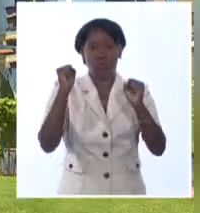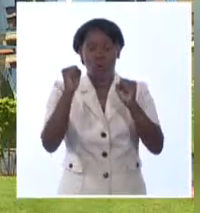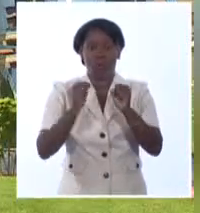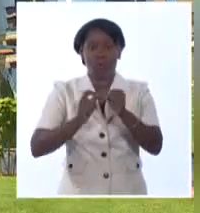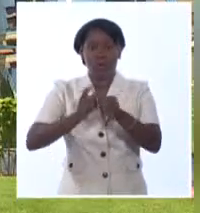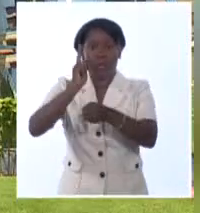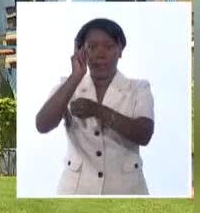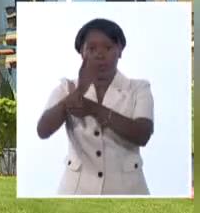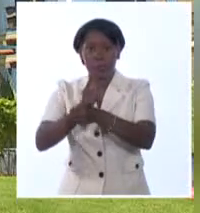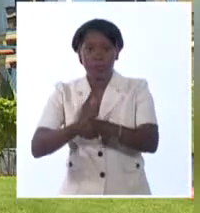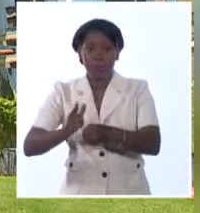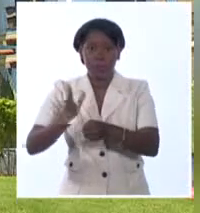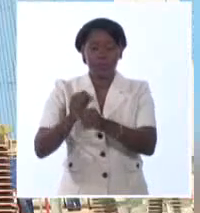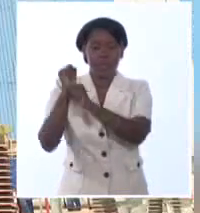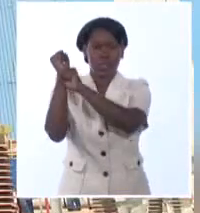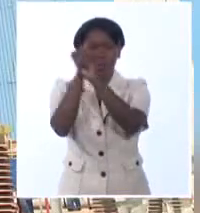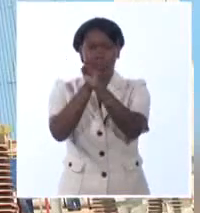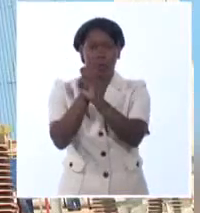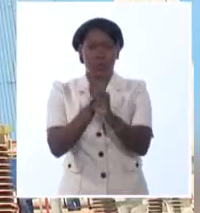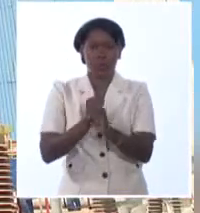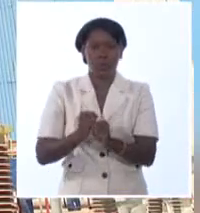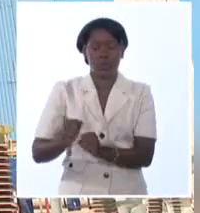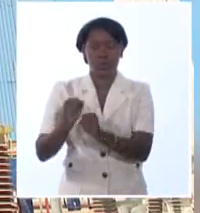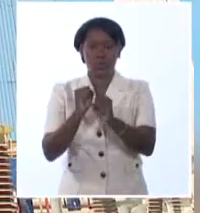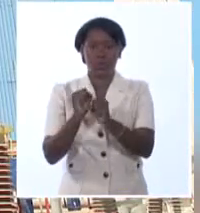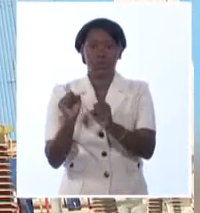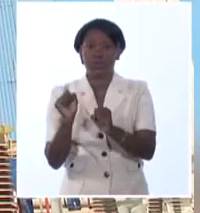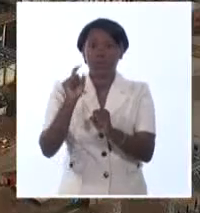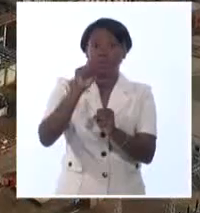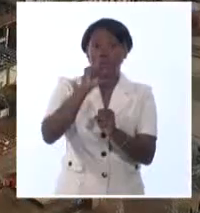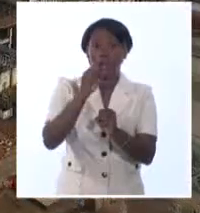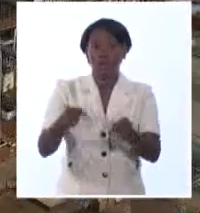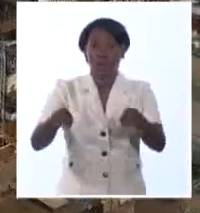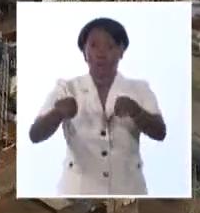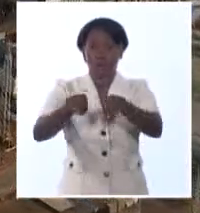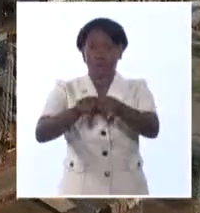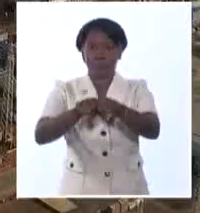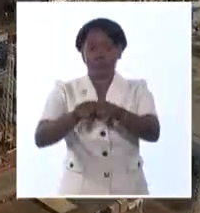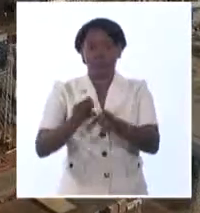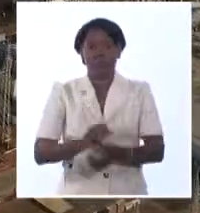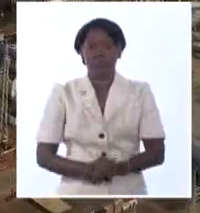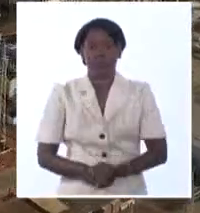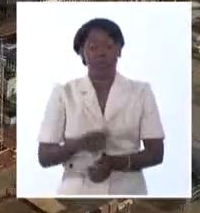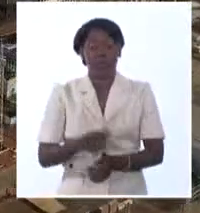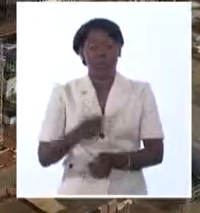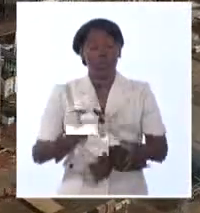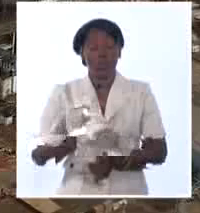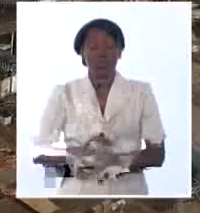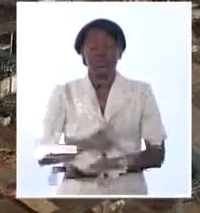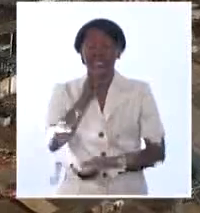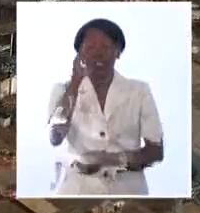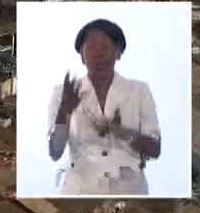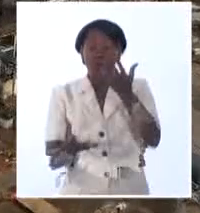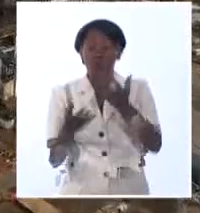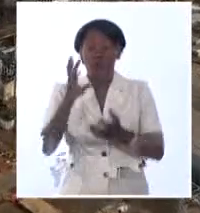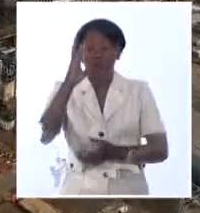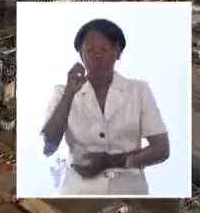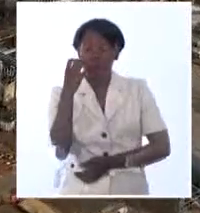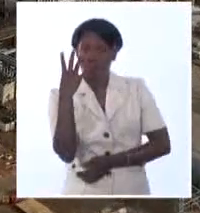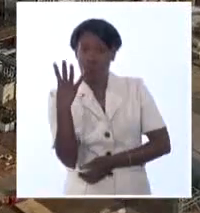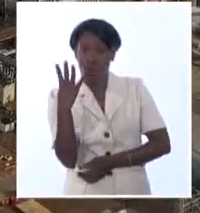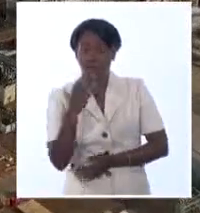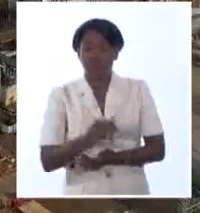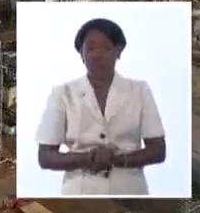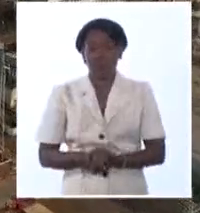incorporar, estamos estimando que se nos incorpore al sistema. La unidad 4, la termoeléctrica, los malos de Césped sin fuego, a mediados de este mes de